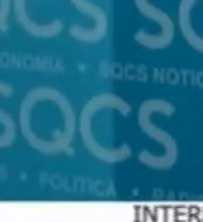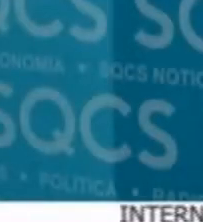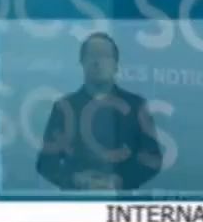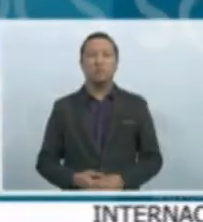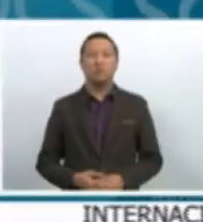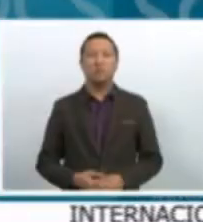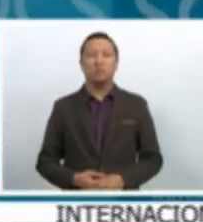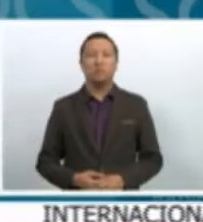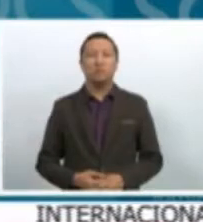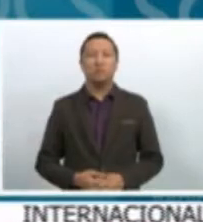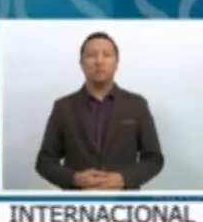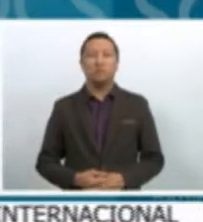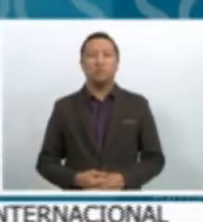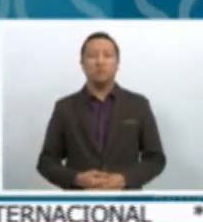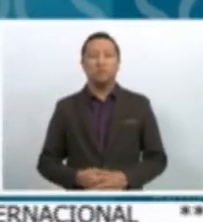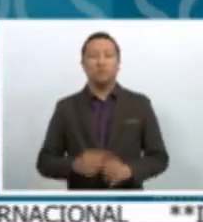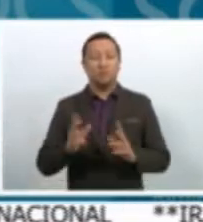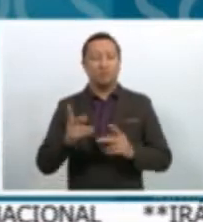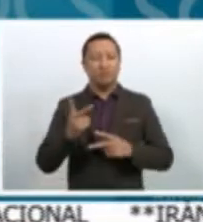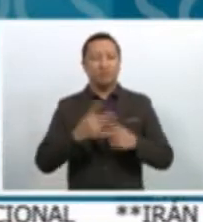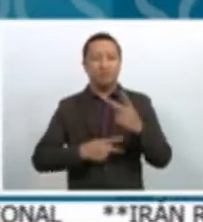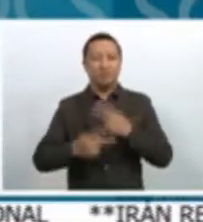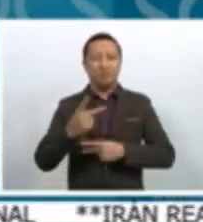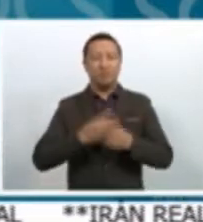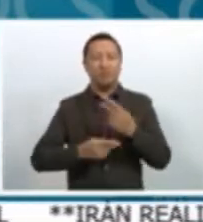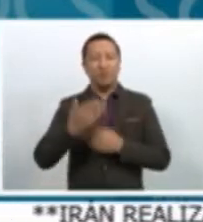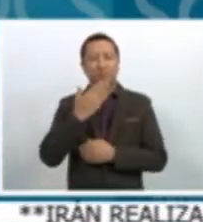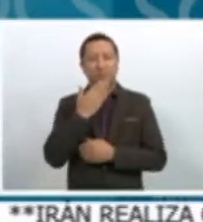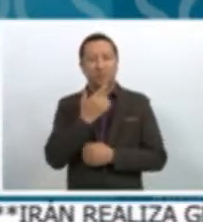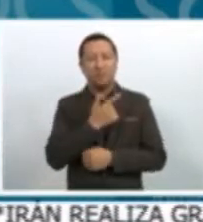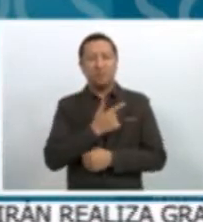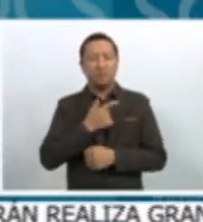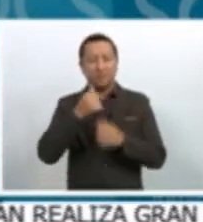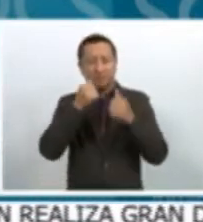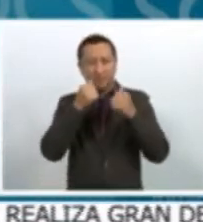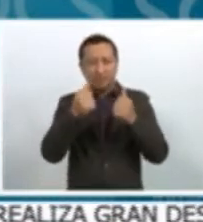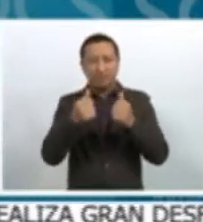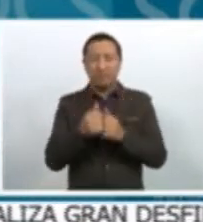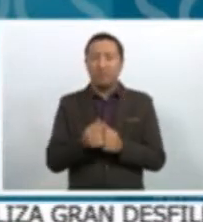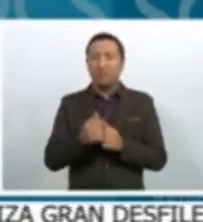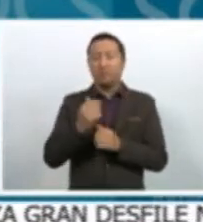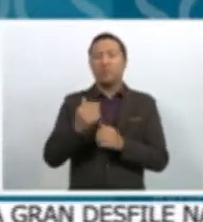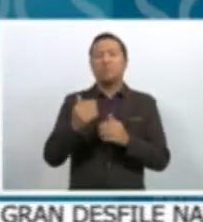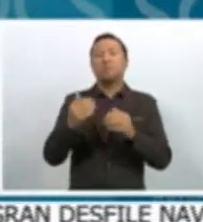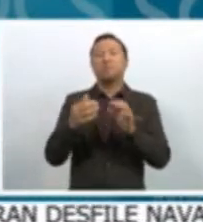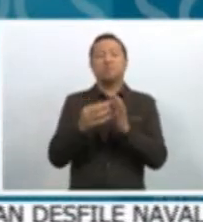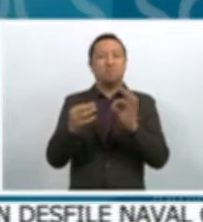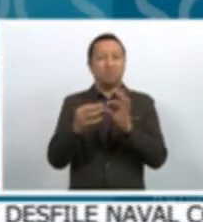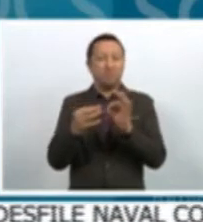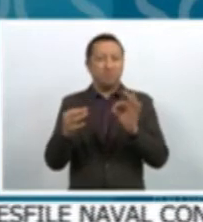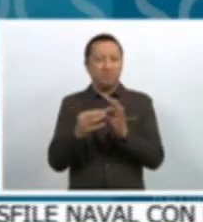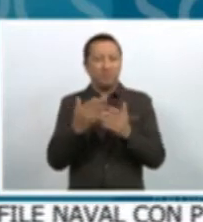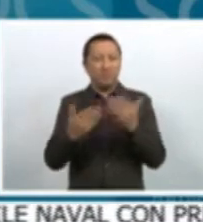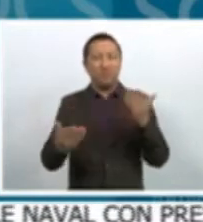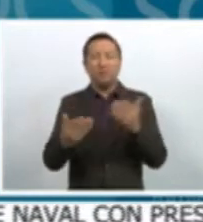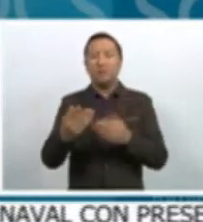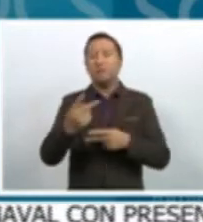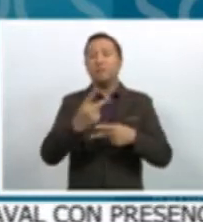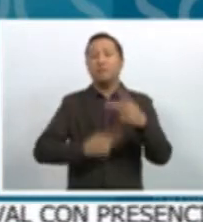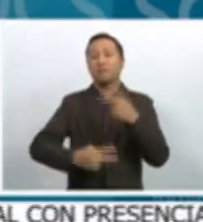Ya estamos de regreso, qué bueno que continúa con nosotros. Y tal como le adelanté antes de irnos a la pausa esta mañana, tenemos la